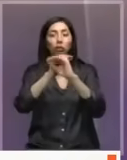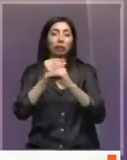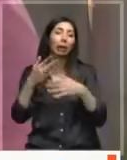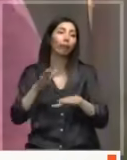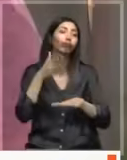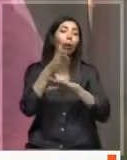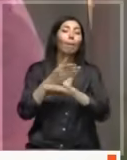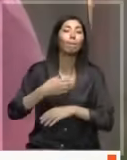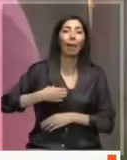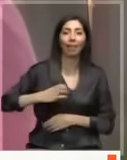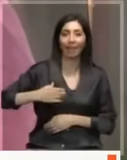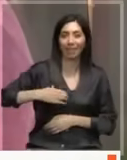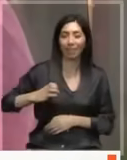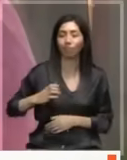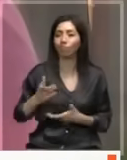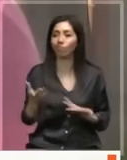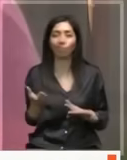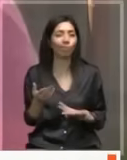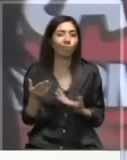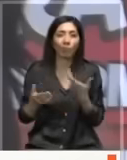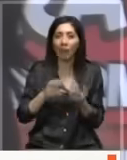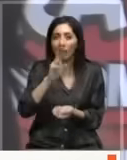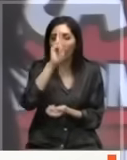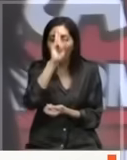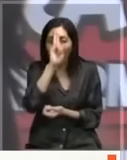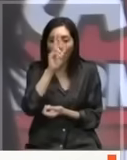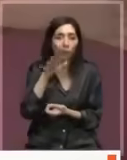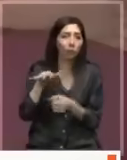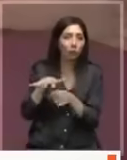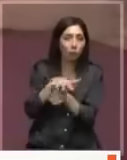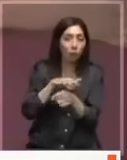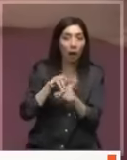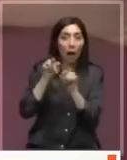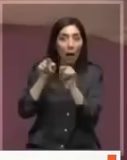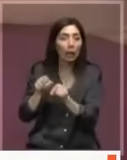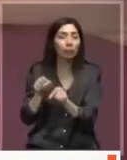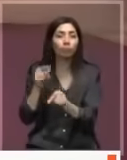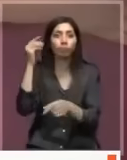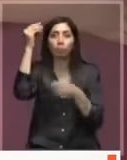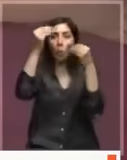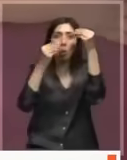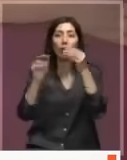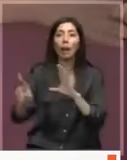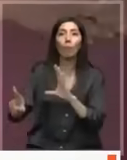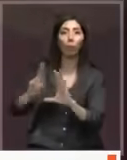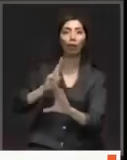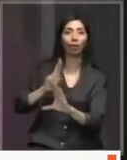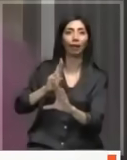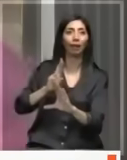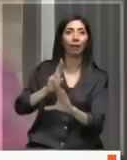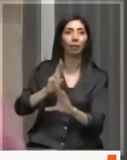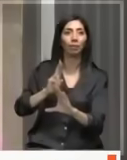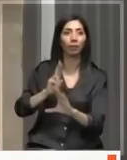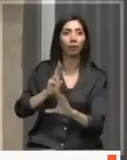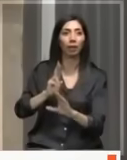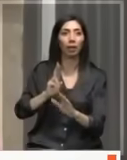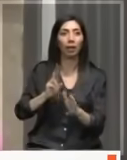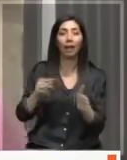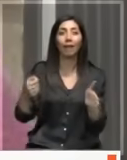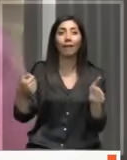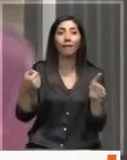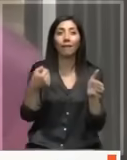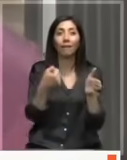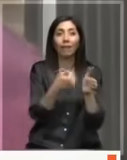PDI. Sabían que algo no andaba bien, pero ahí habrían recibido una preocupante respuesta. Que el fin de semana no habían